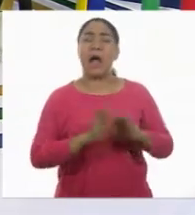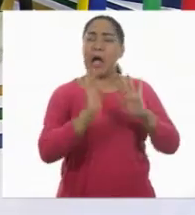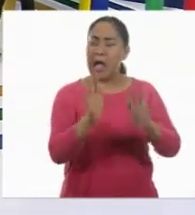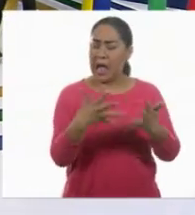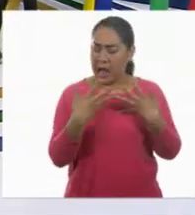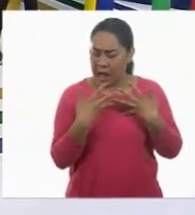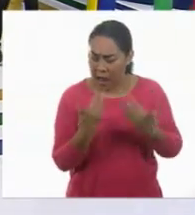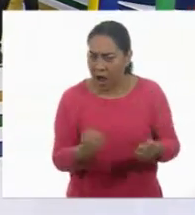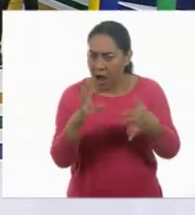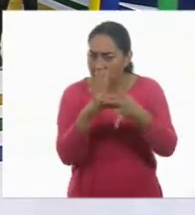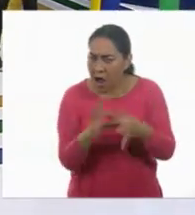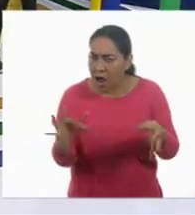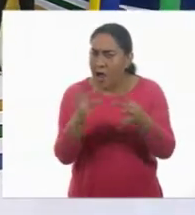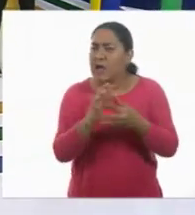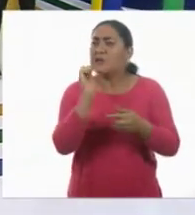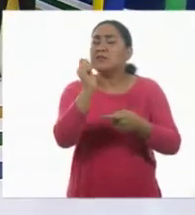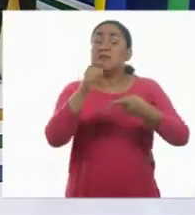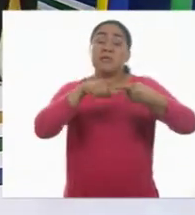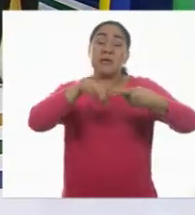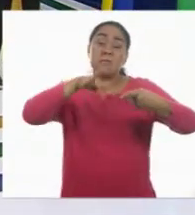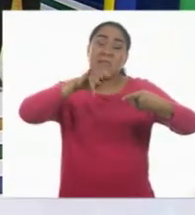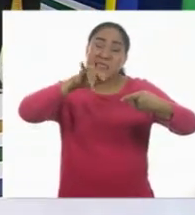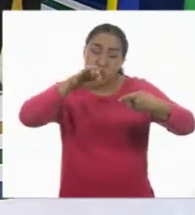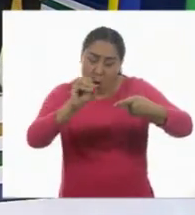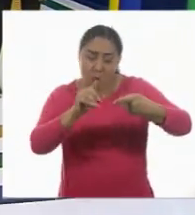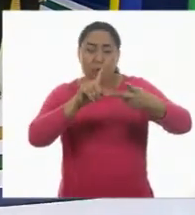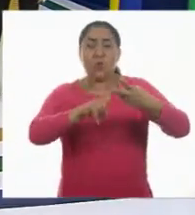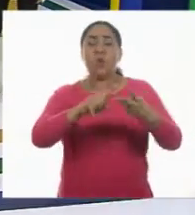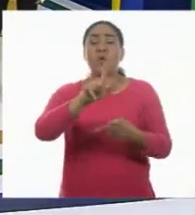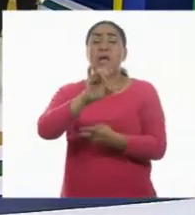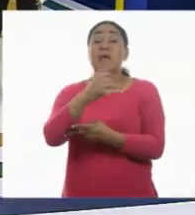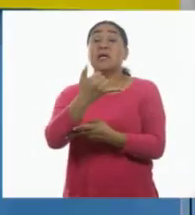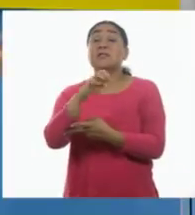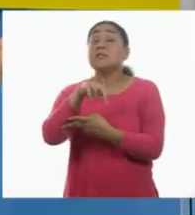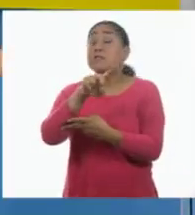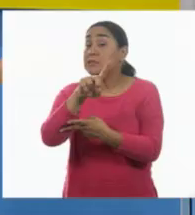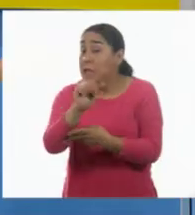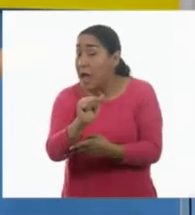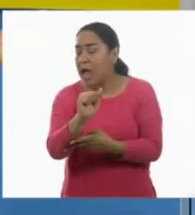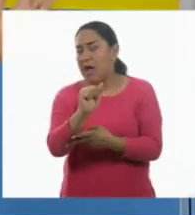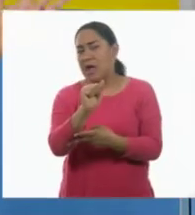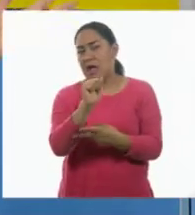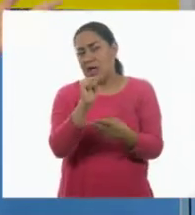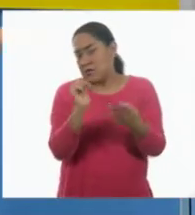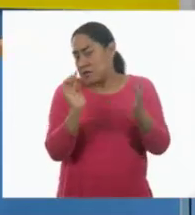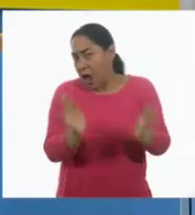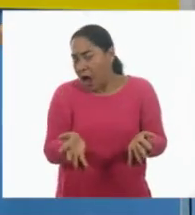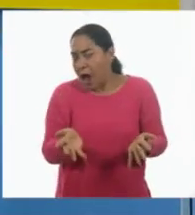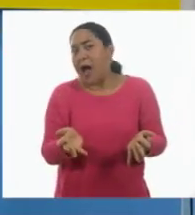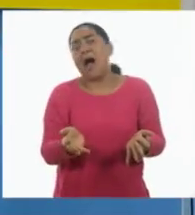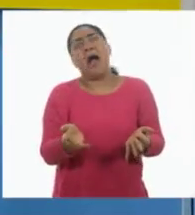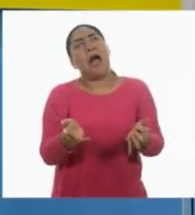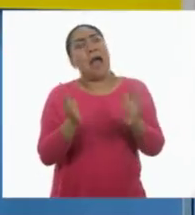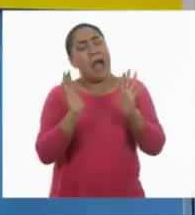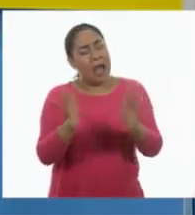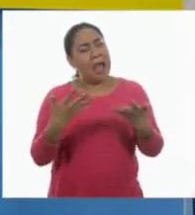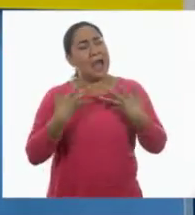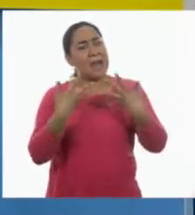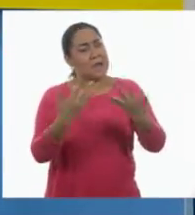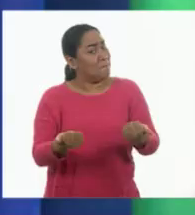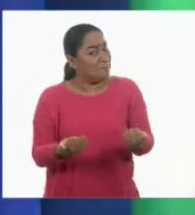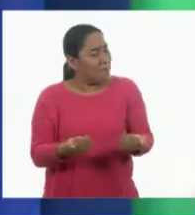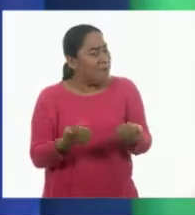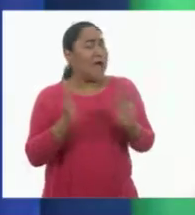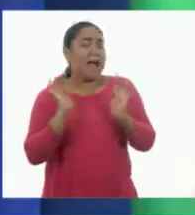quedó muy clara la diferencia entre mito, leyenda, todo, ¿ya? Claro. Ahora sí, Fíjate, María,